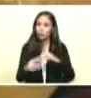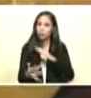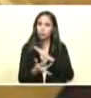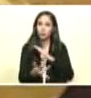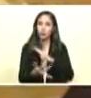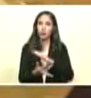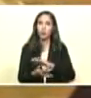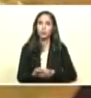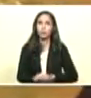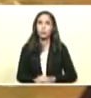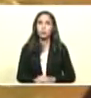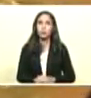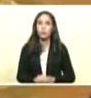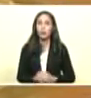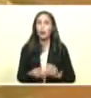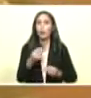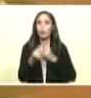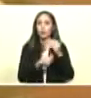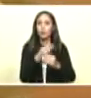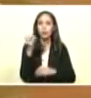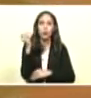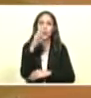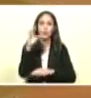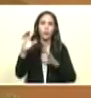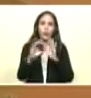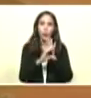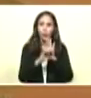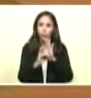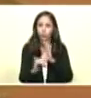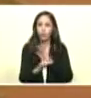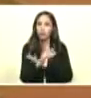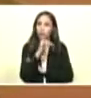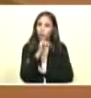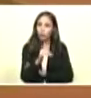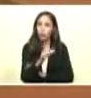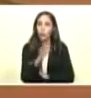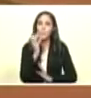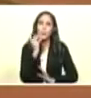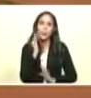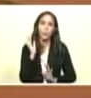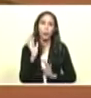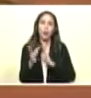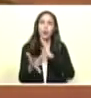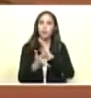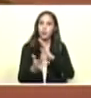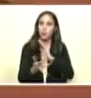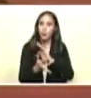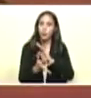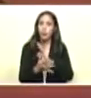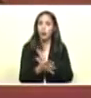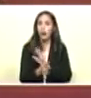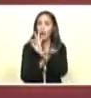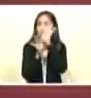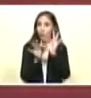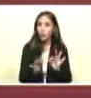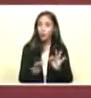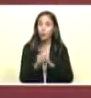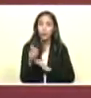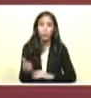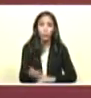se instaló la Asamblea Nacional Constituyente, yo anuncié que la tecnología debería ser uno de los pilares de nuestra economía en el